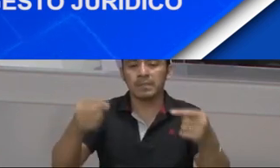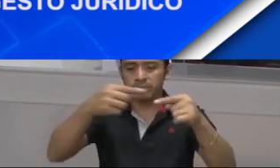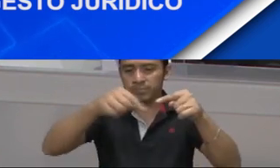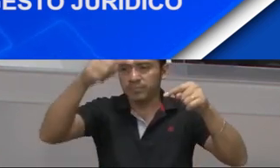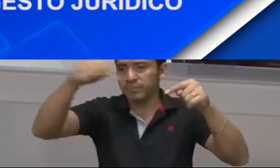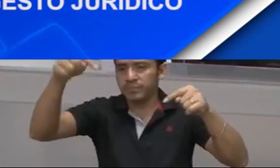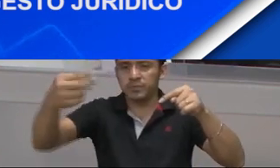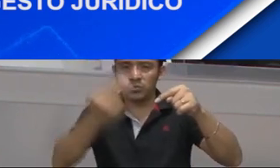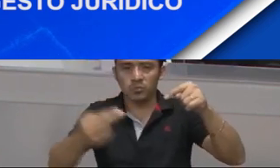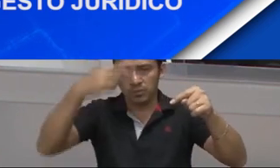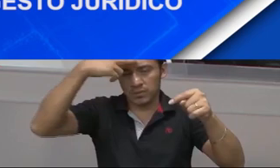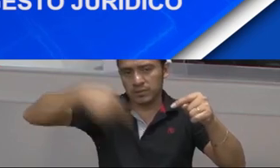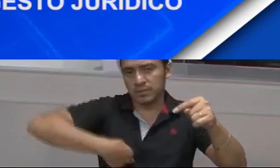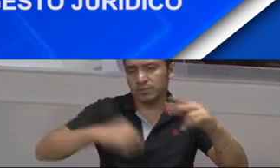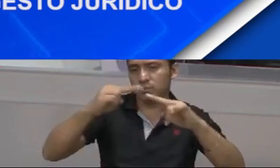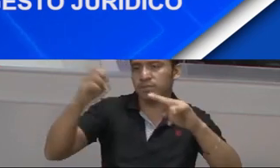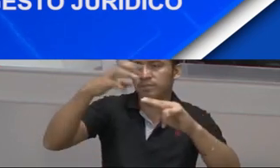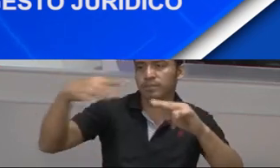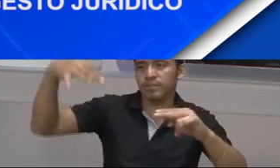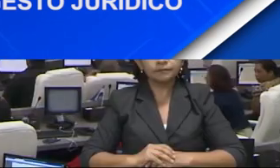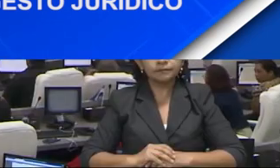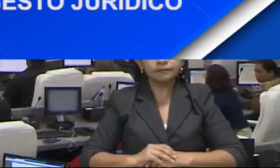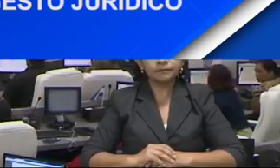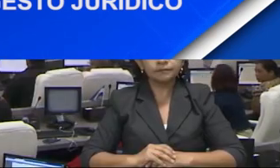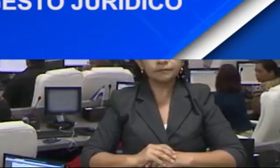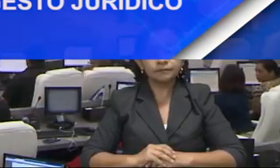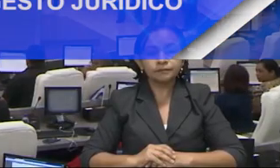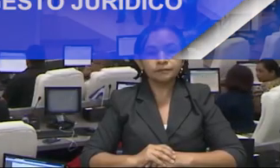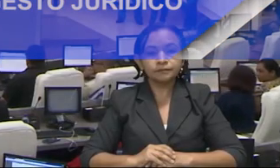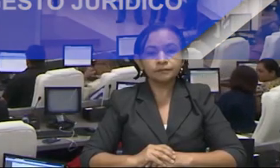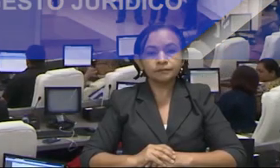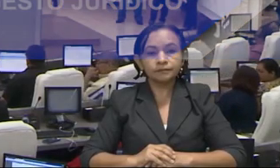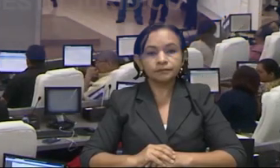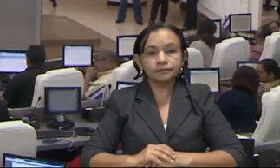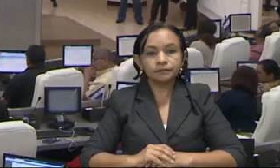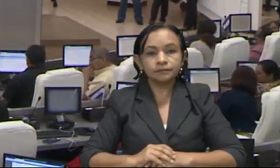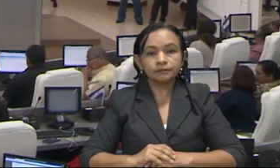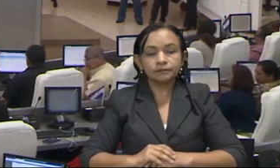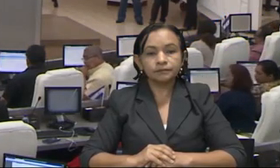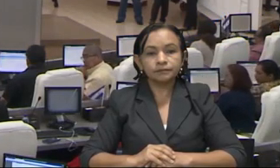Distribución y el Uso Responsable del Servicio Público. Noticias 12, Darlene Téllez.